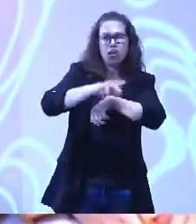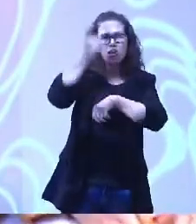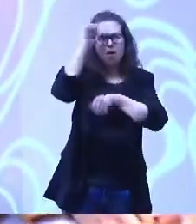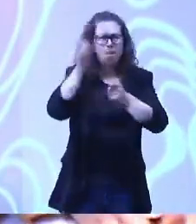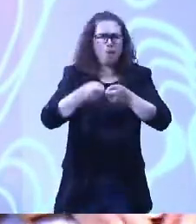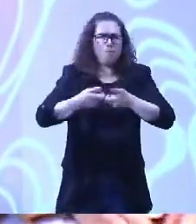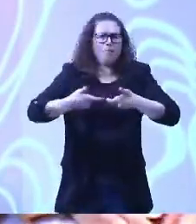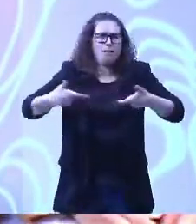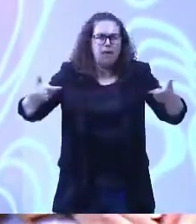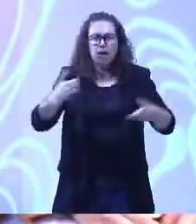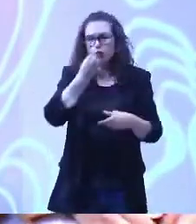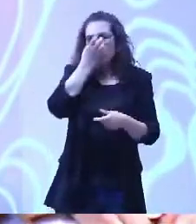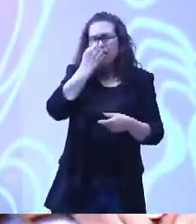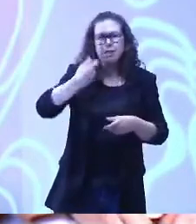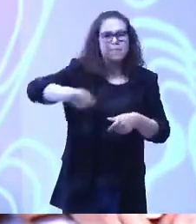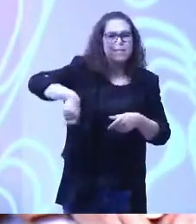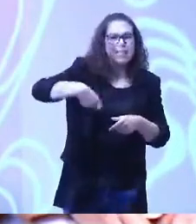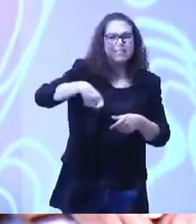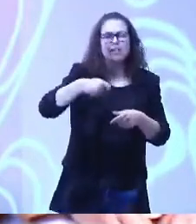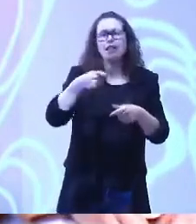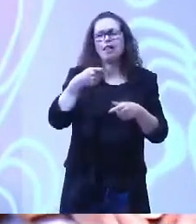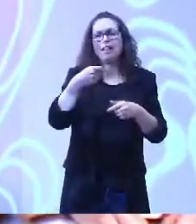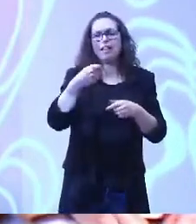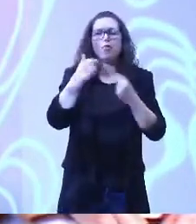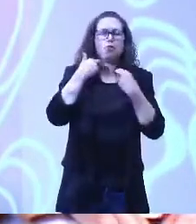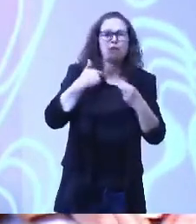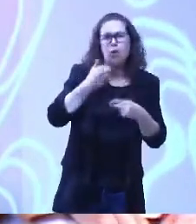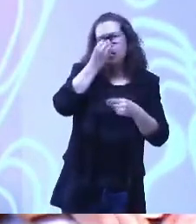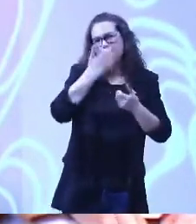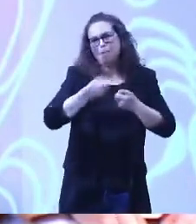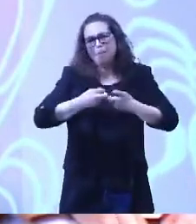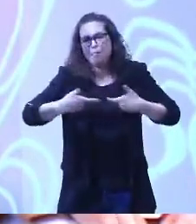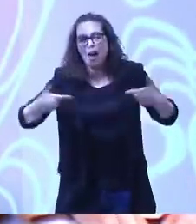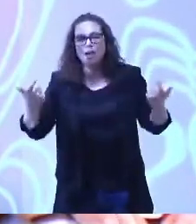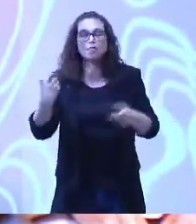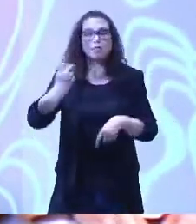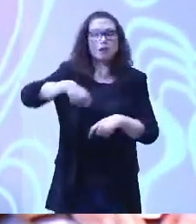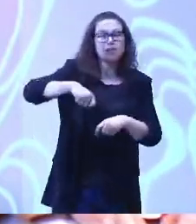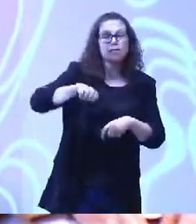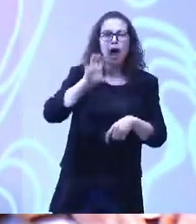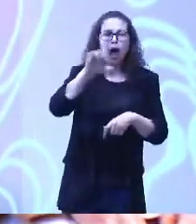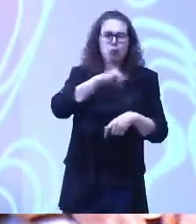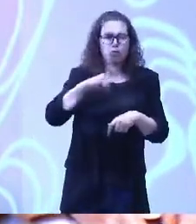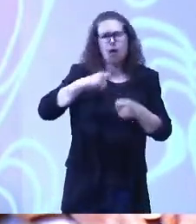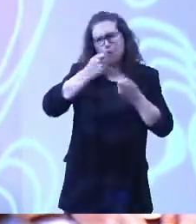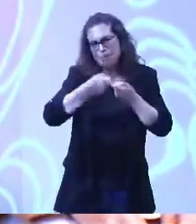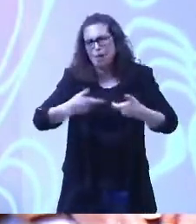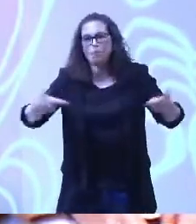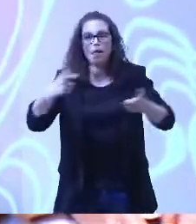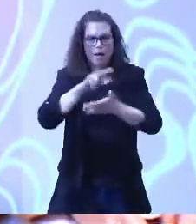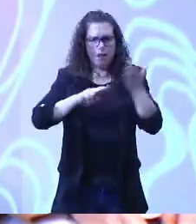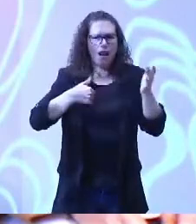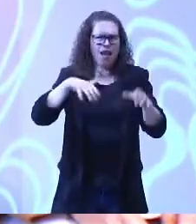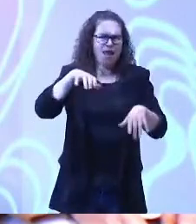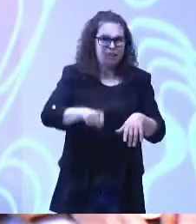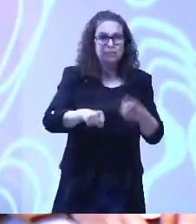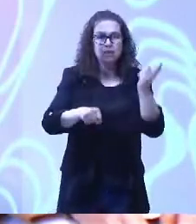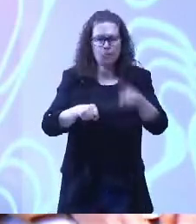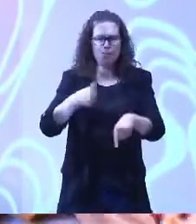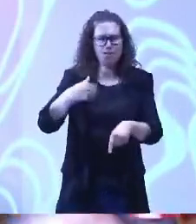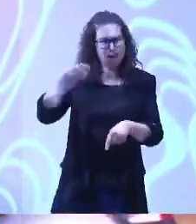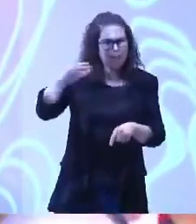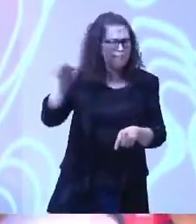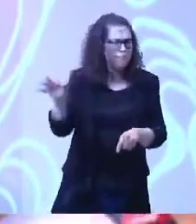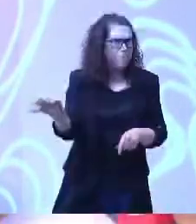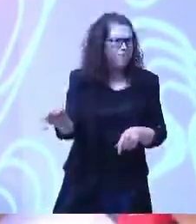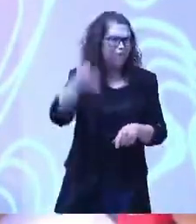socialistas, que haya más presidentes y presidentas de diputación, que haya más presidentes y presidentas autonómicos, también aquí en Galicia. Estoy convencido, José Ramón, de que lo vas a conseguir,